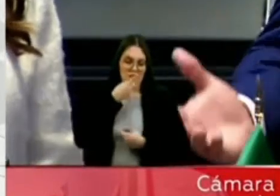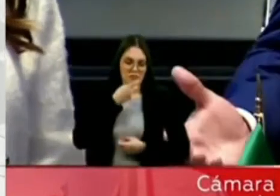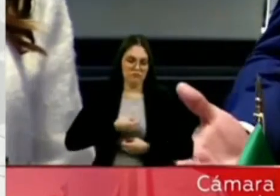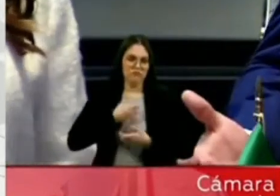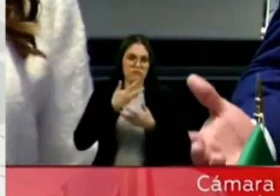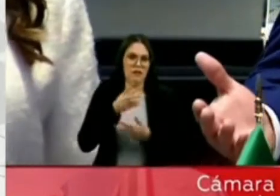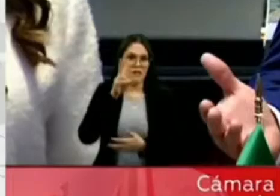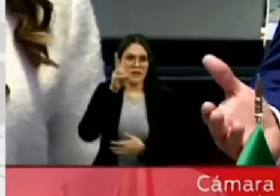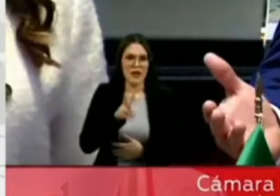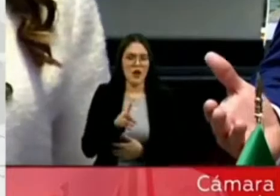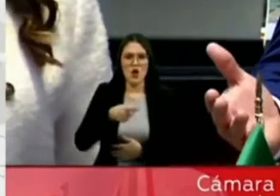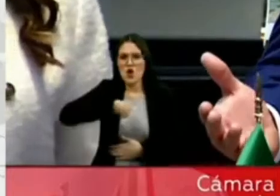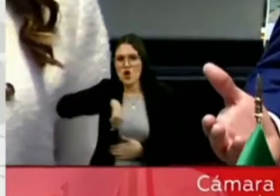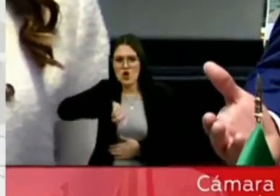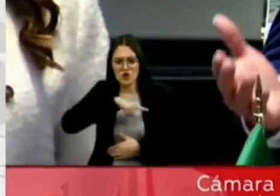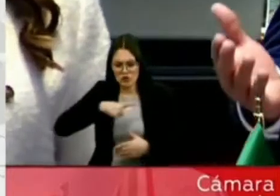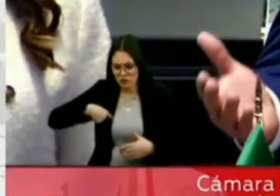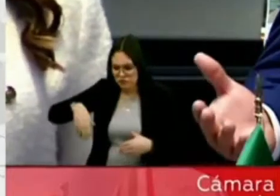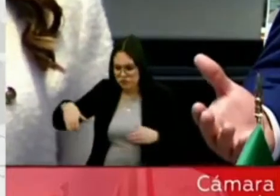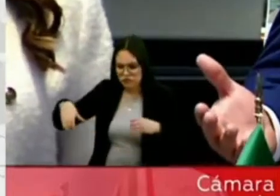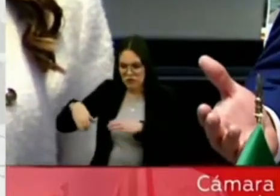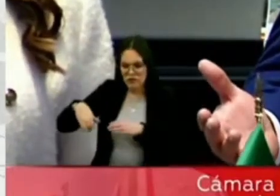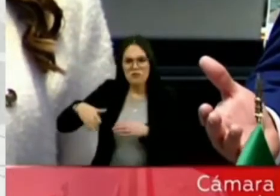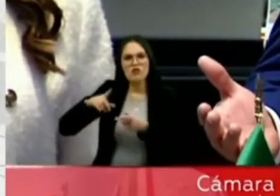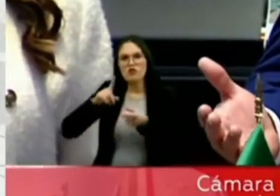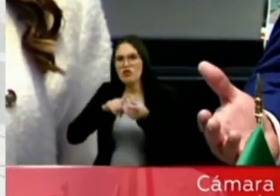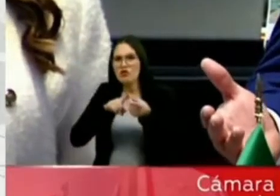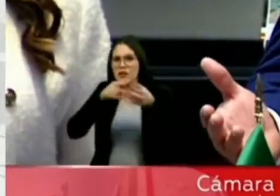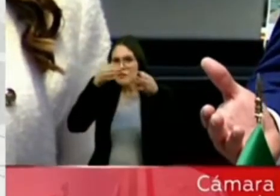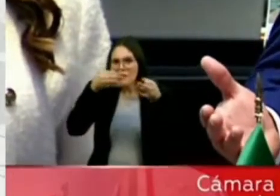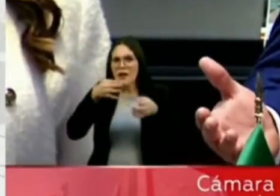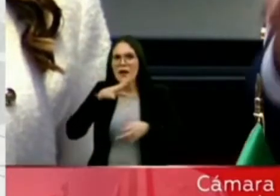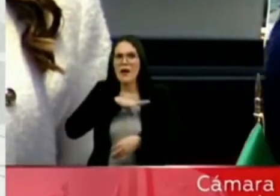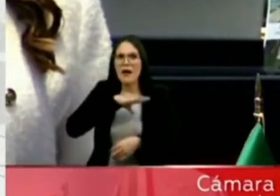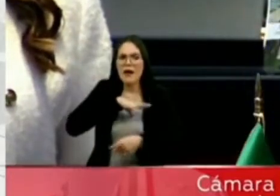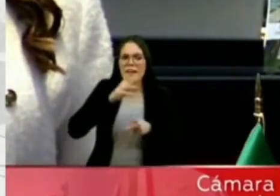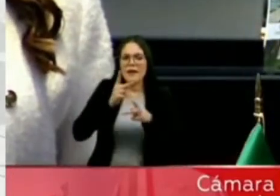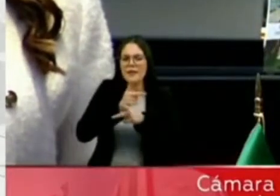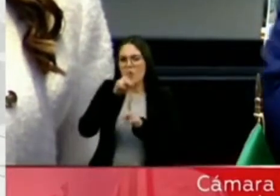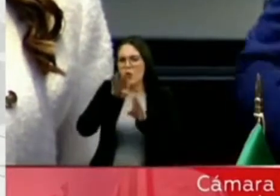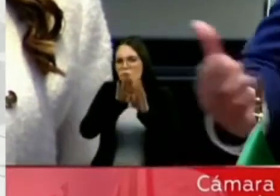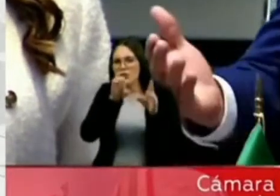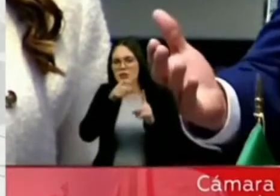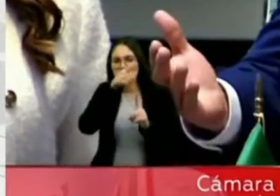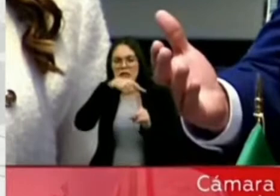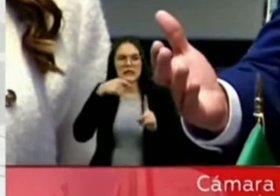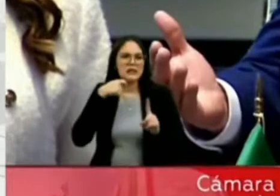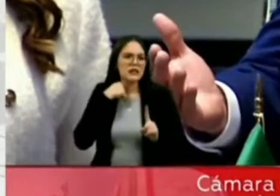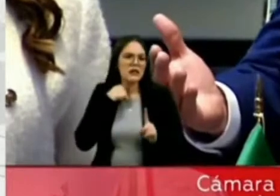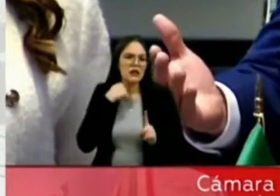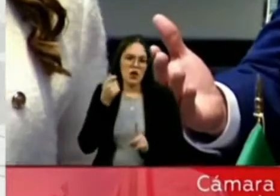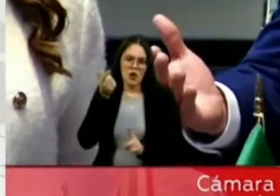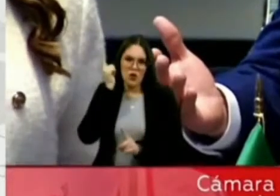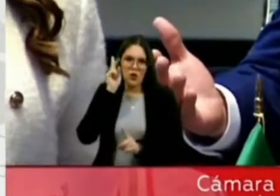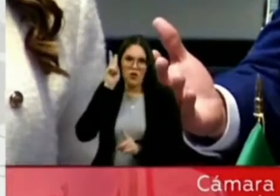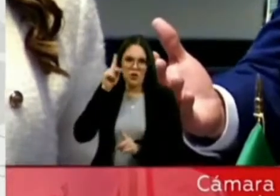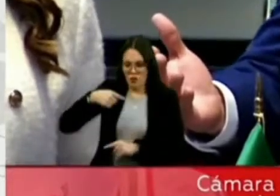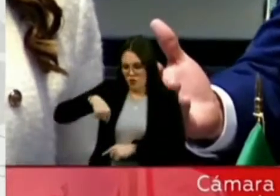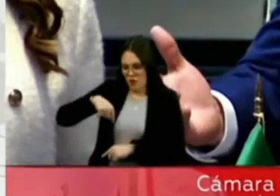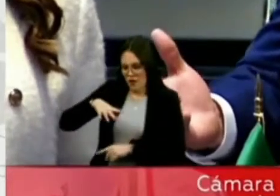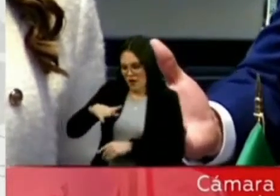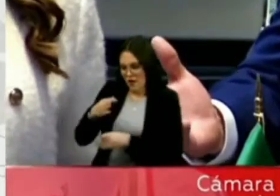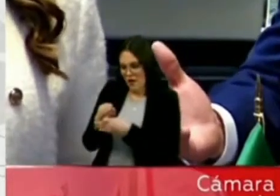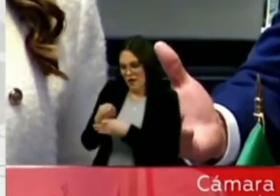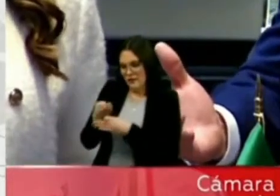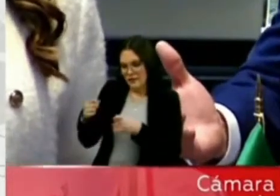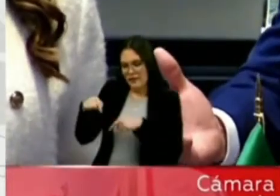ninguno conocemos el paradero y la situación del senador, sería bueno poder tener comunicación los que estamos aquí y